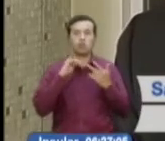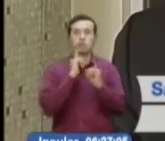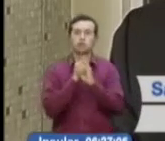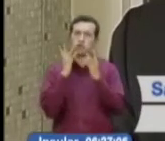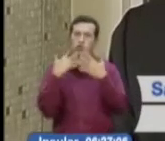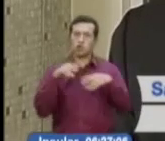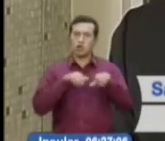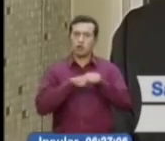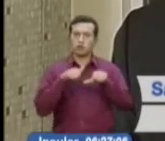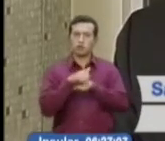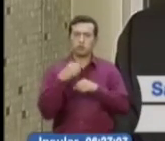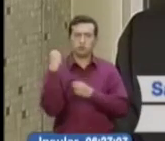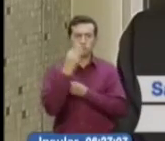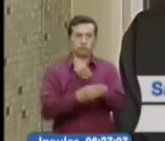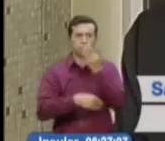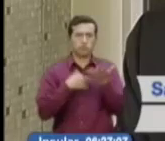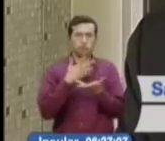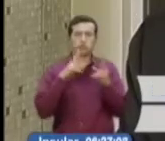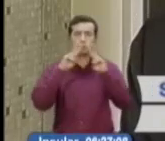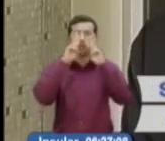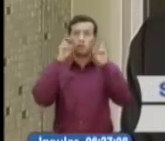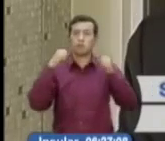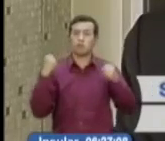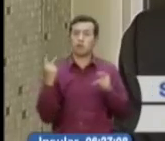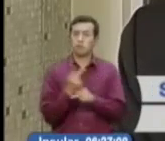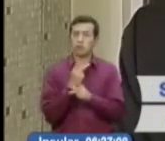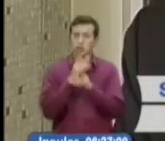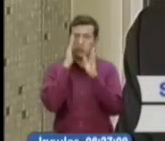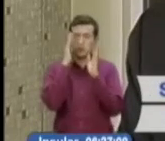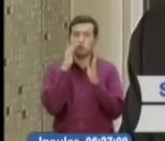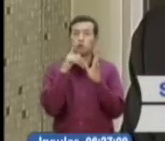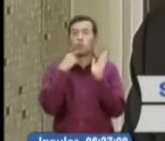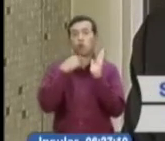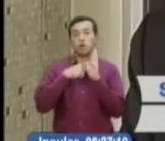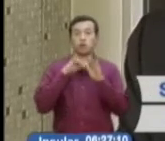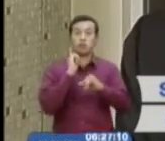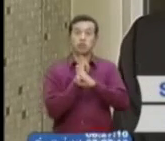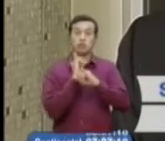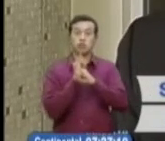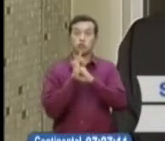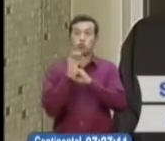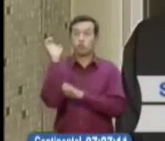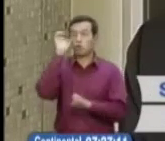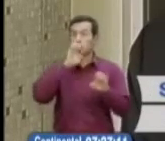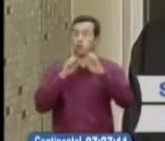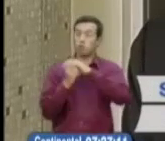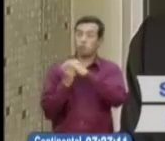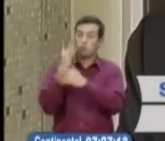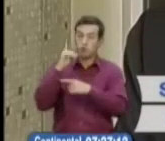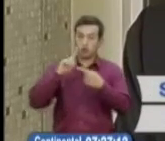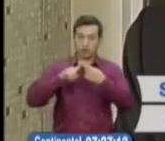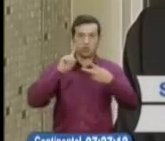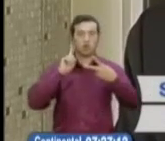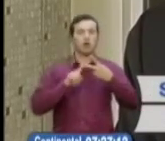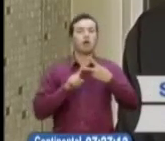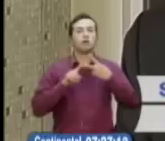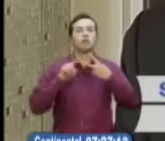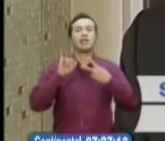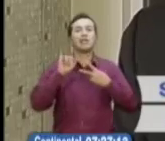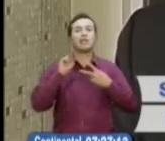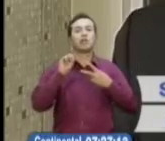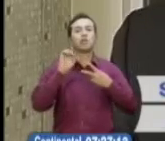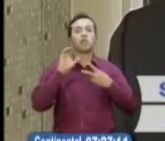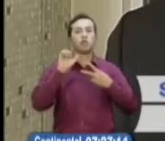hemos venido equipando dentro del área de gestión de riesgos es el Instituto Geofísico de la Escuela Politécnica Nacional, también está el